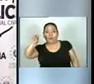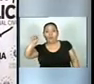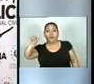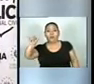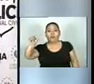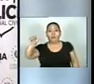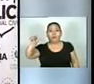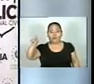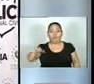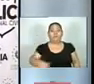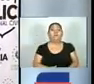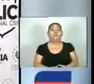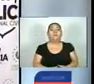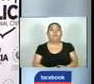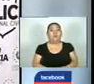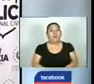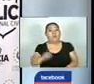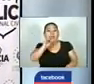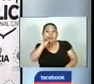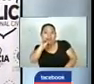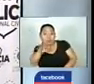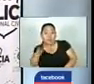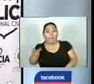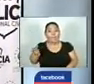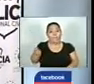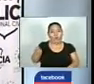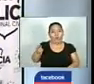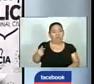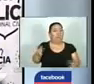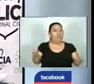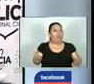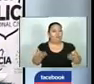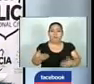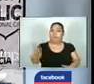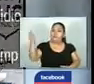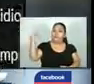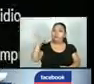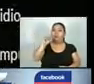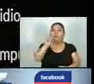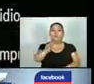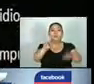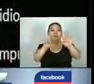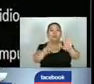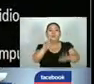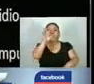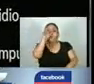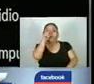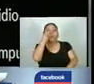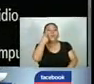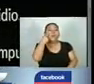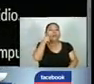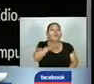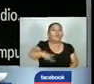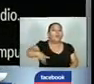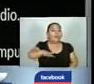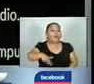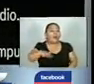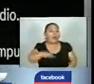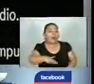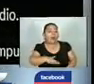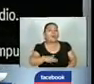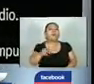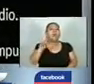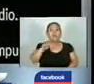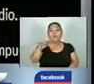Interiano. Según la Corporación Policial, este hecho ocurrió el pasado 26 de febrero en San Marcos a raíz de una discusión